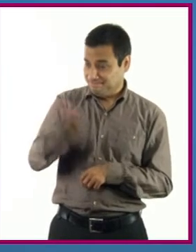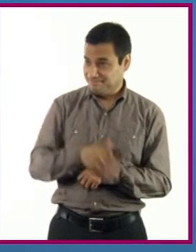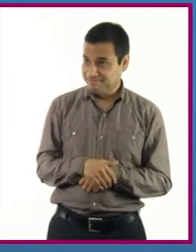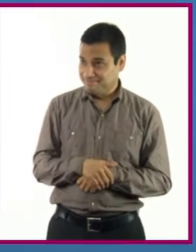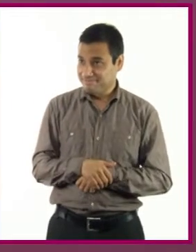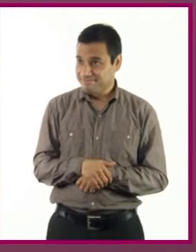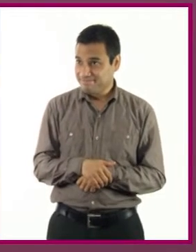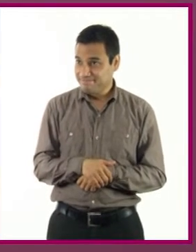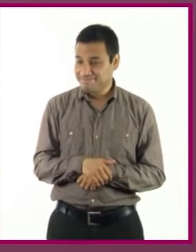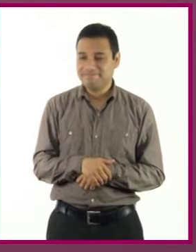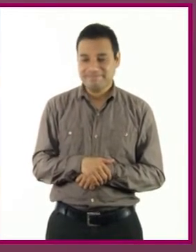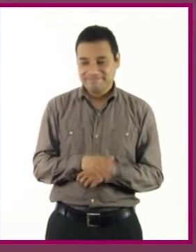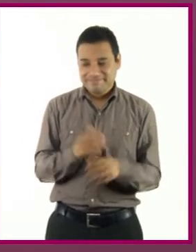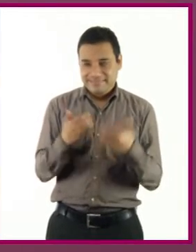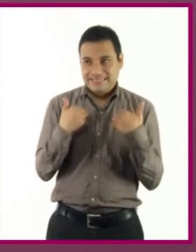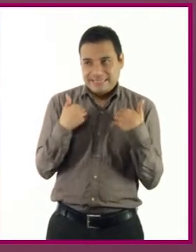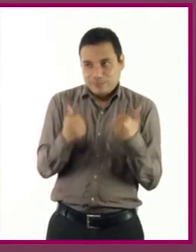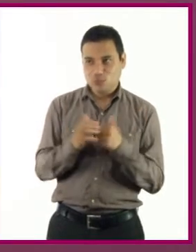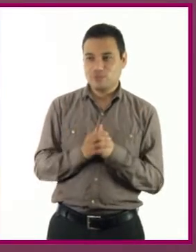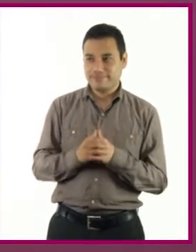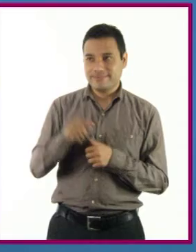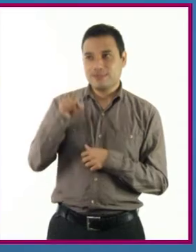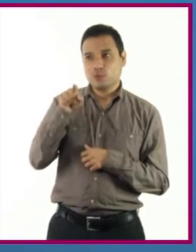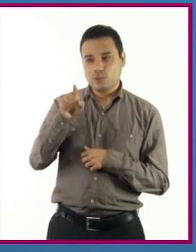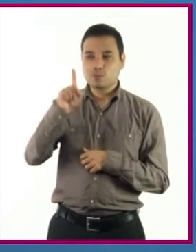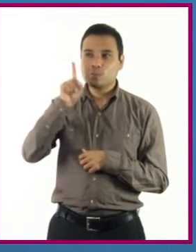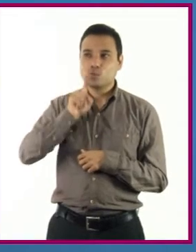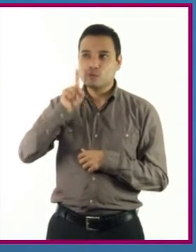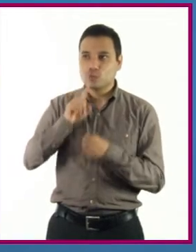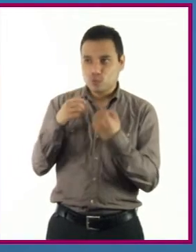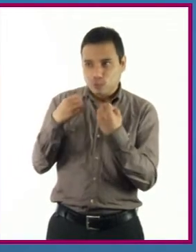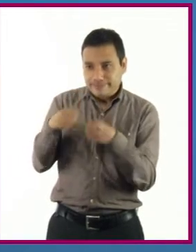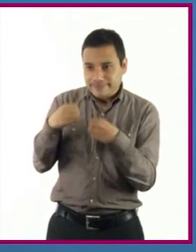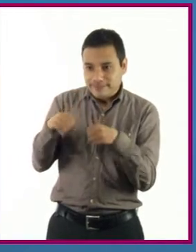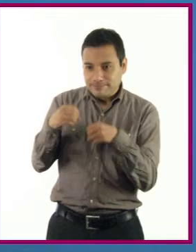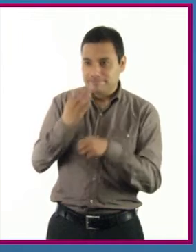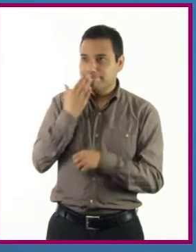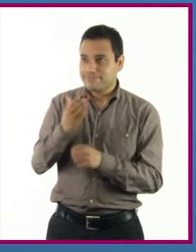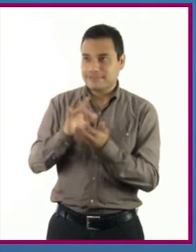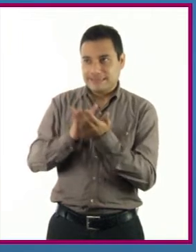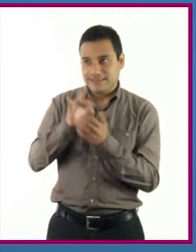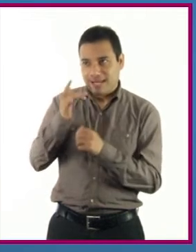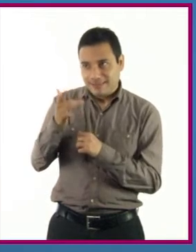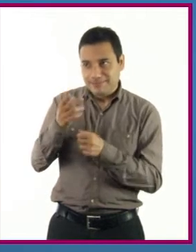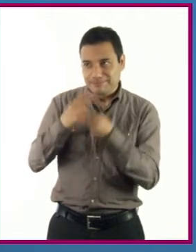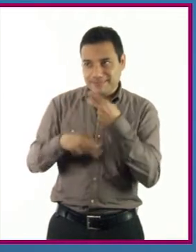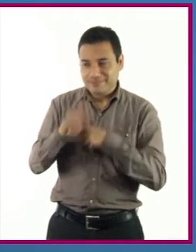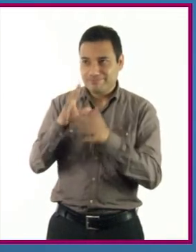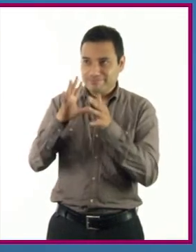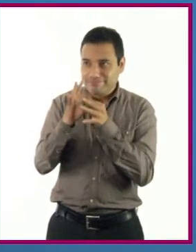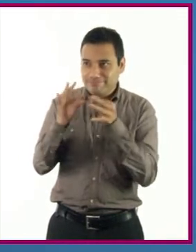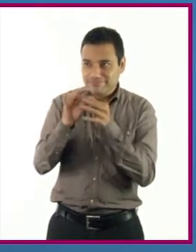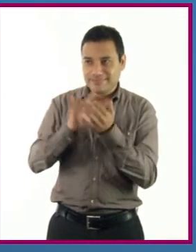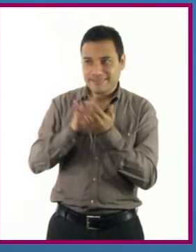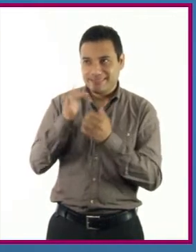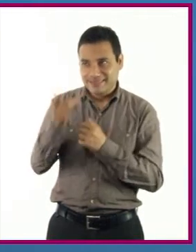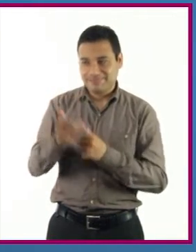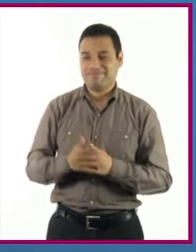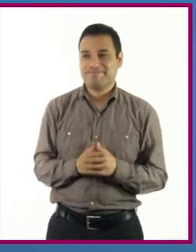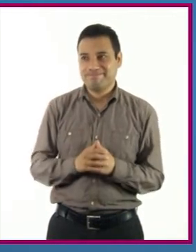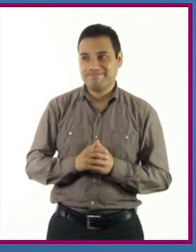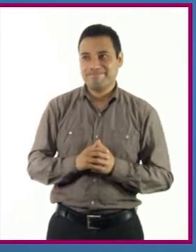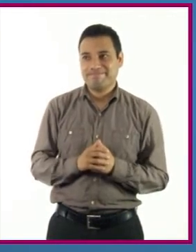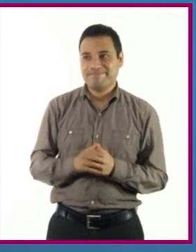Elvia. Entendemos que usted es una mujer muy ocupada y le agradecemos su tiempo y